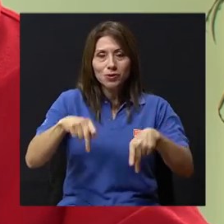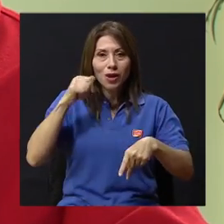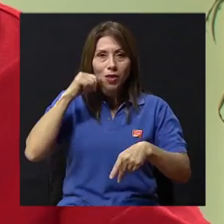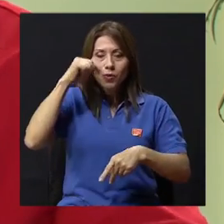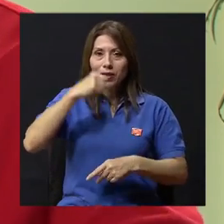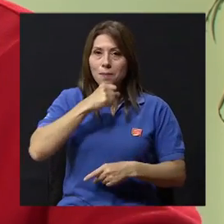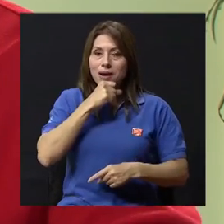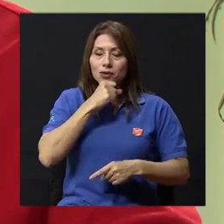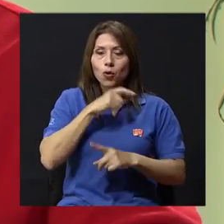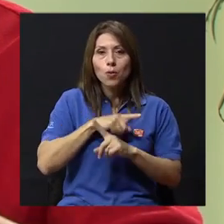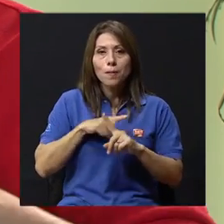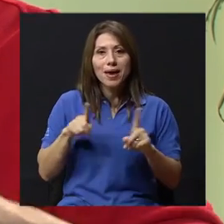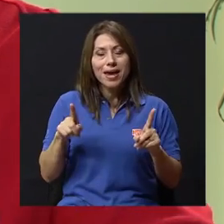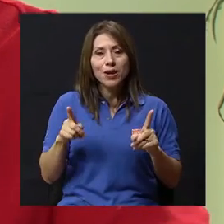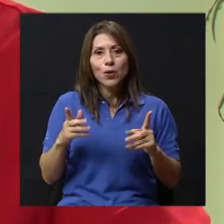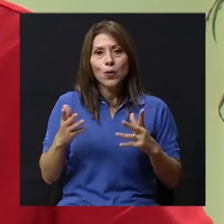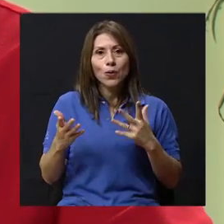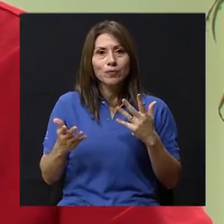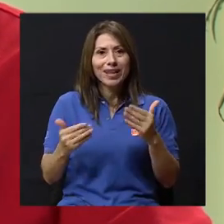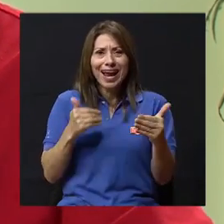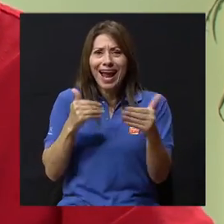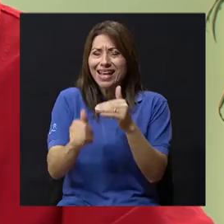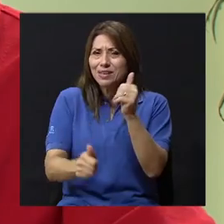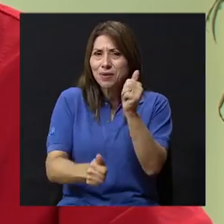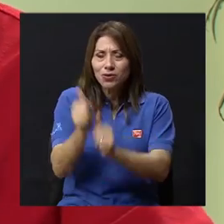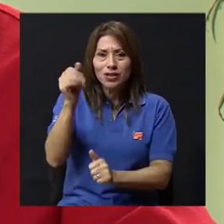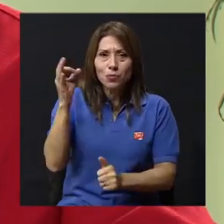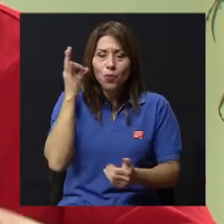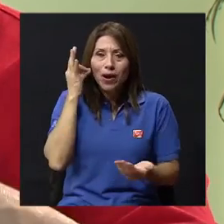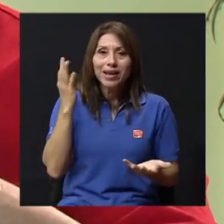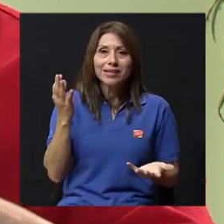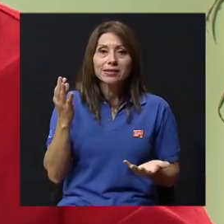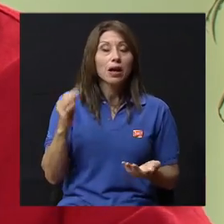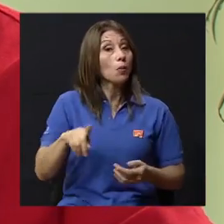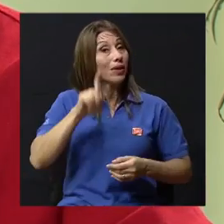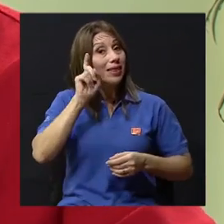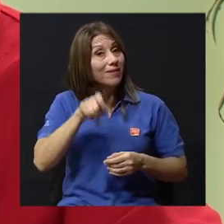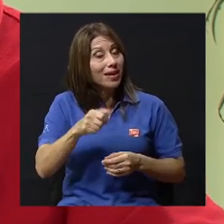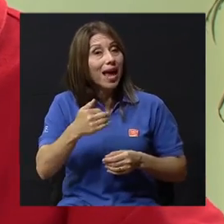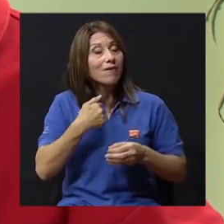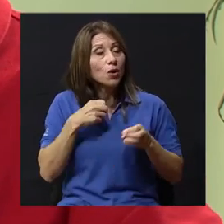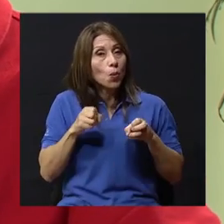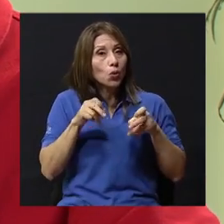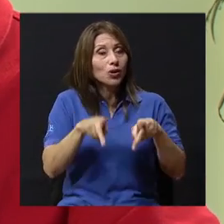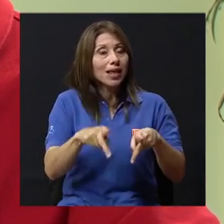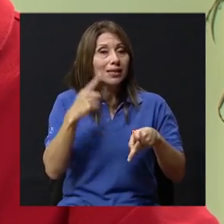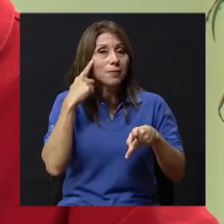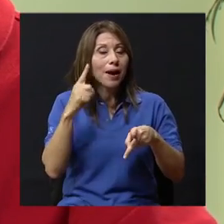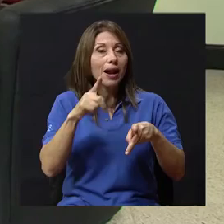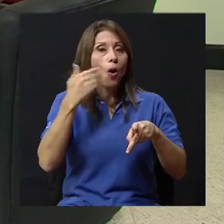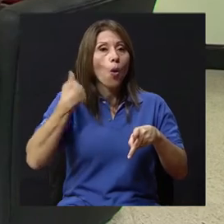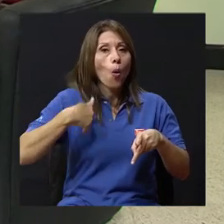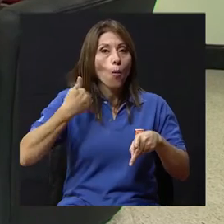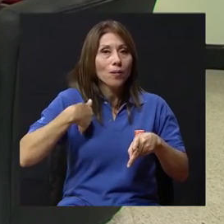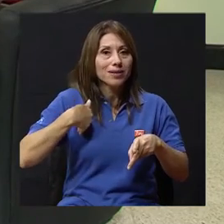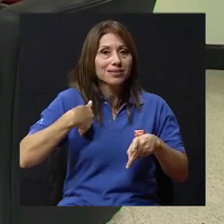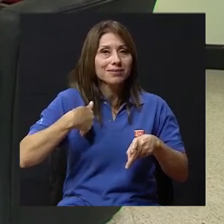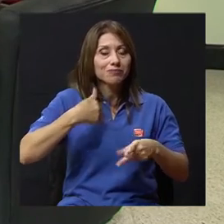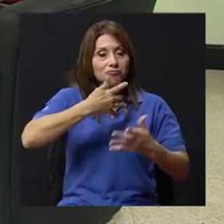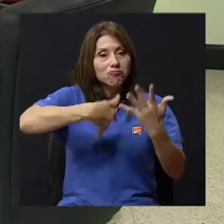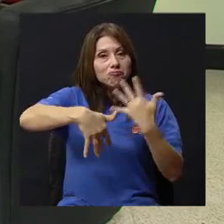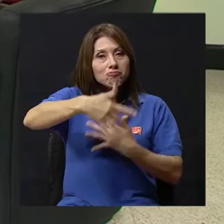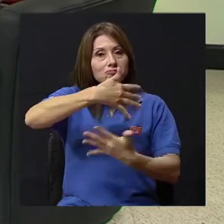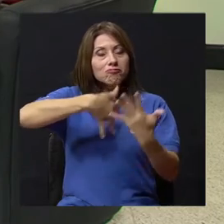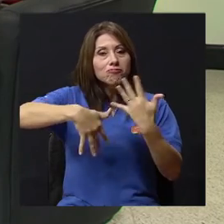¿verdad? Pero está, son casi que... En su totalidad mujeres. En realidad tendría que haber espacios para hombres, amigables para hombres, solo